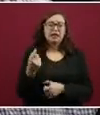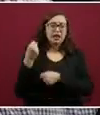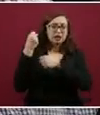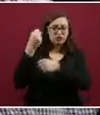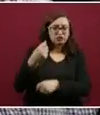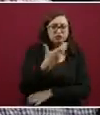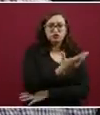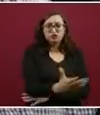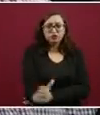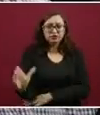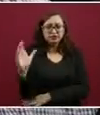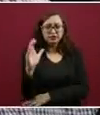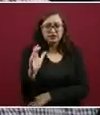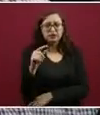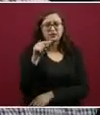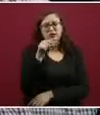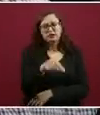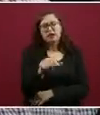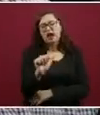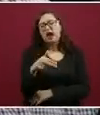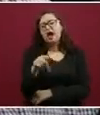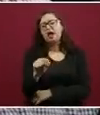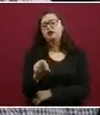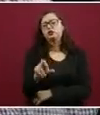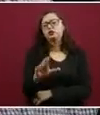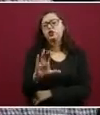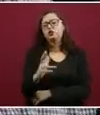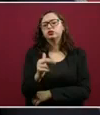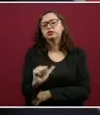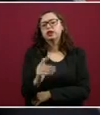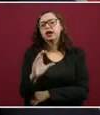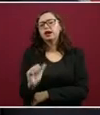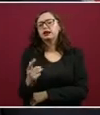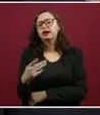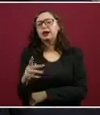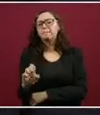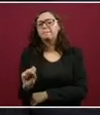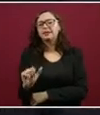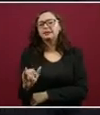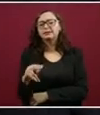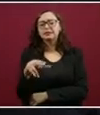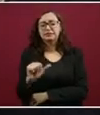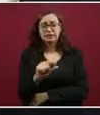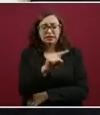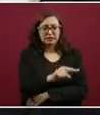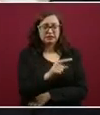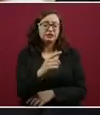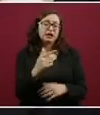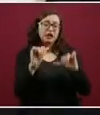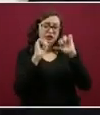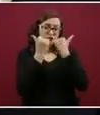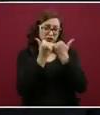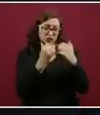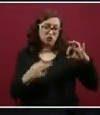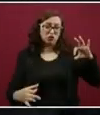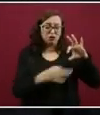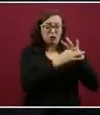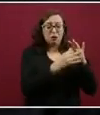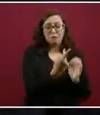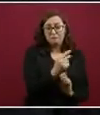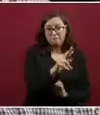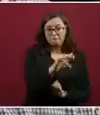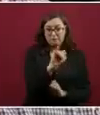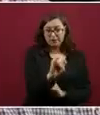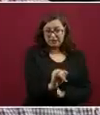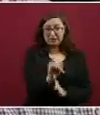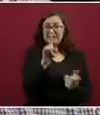vender combustible. Si se ha encontrado que esta organización ligada al PRI está vinculada